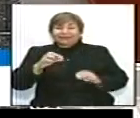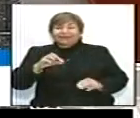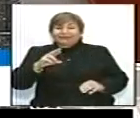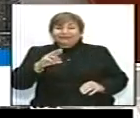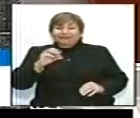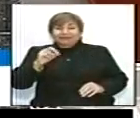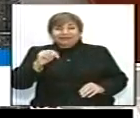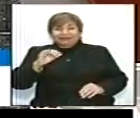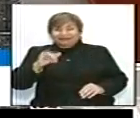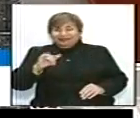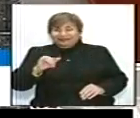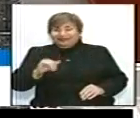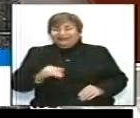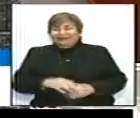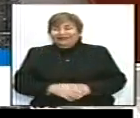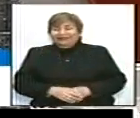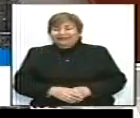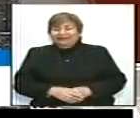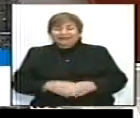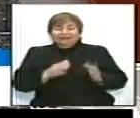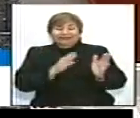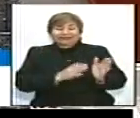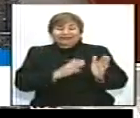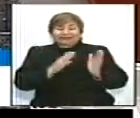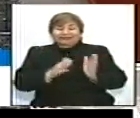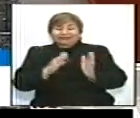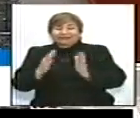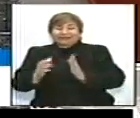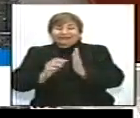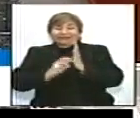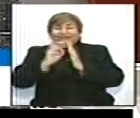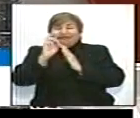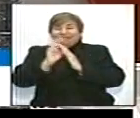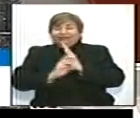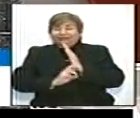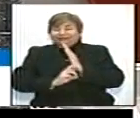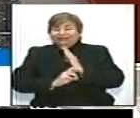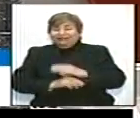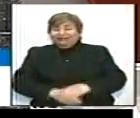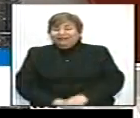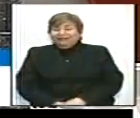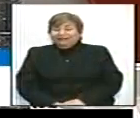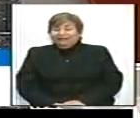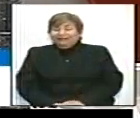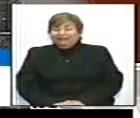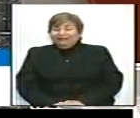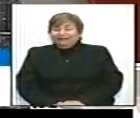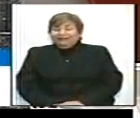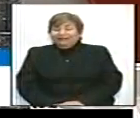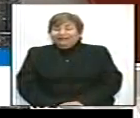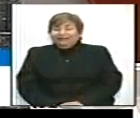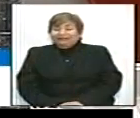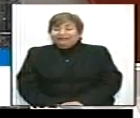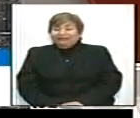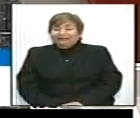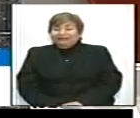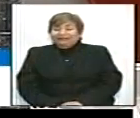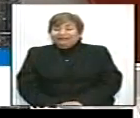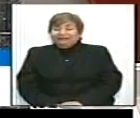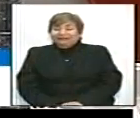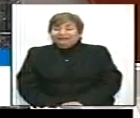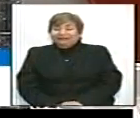GIE, que son quienes desarrollan el proyecto y ejecutan la obra en las etapas correspondientes.